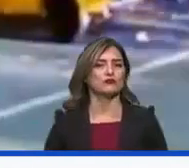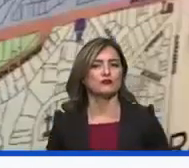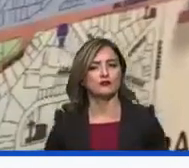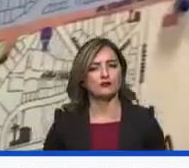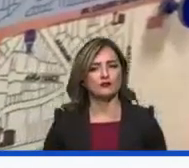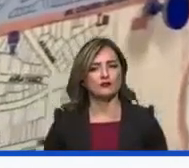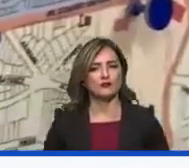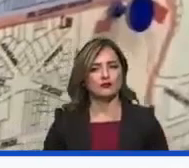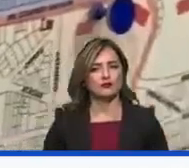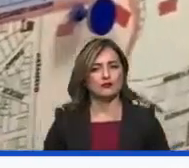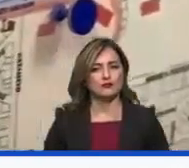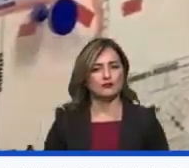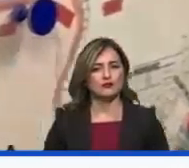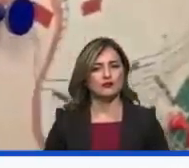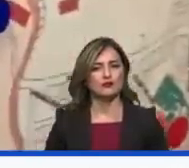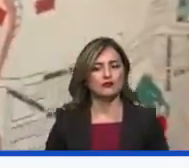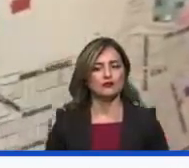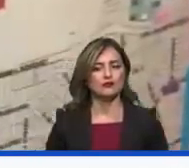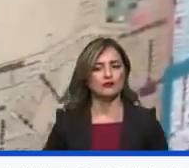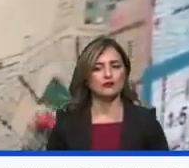911.